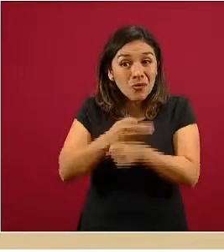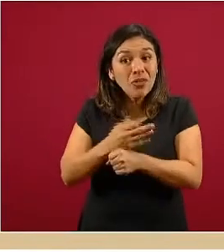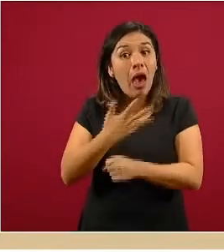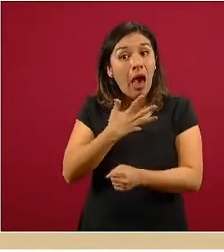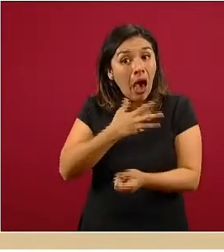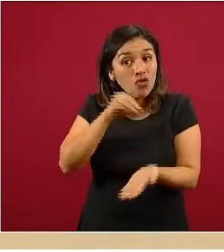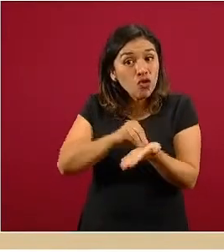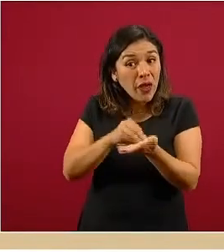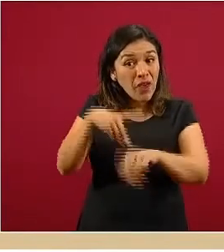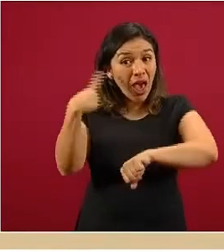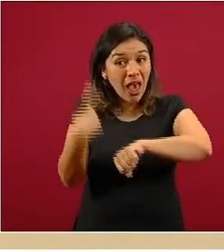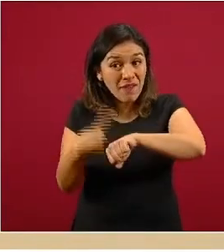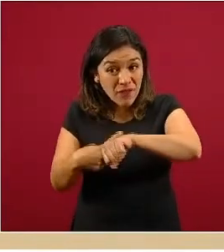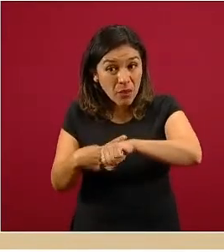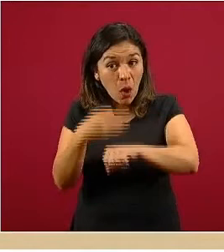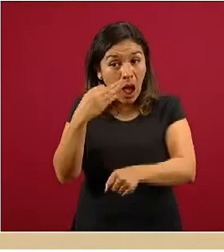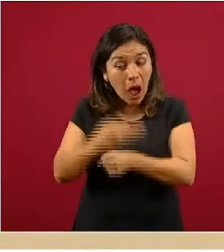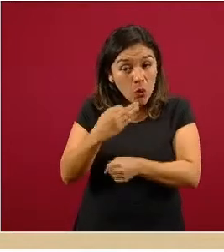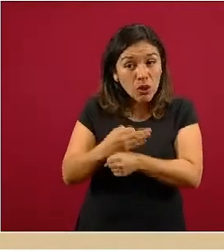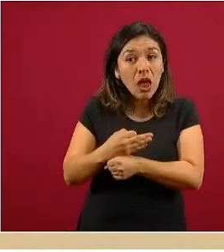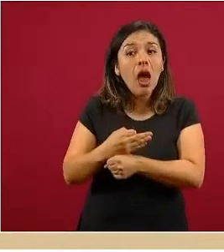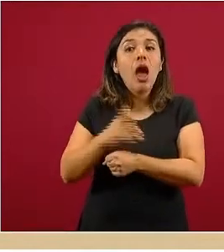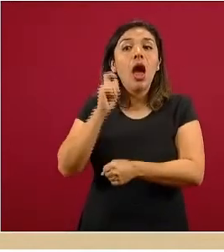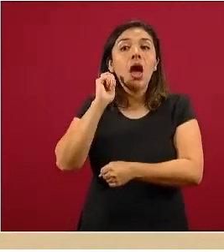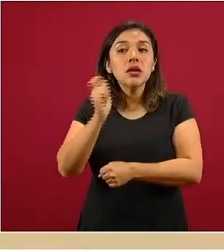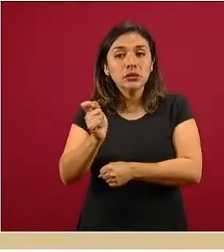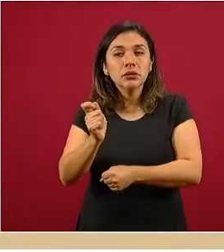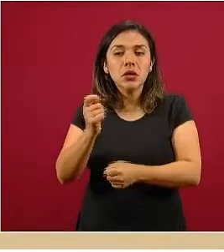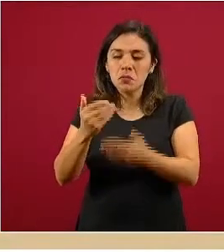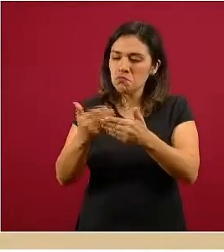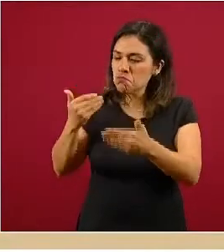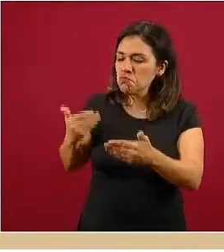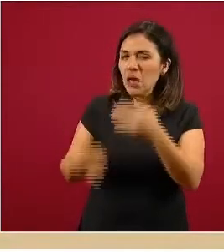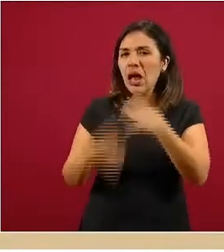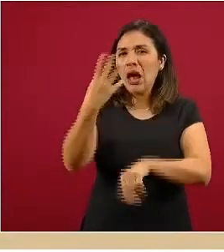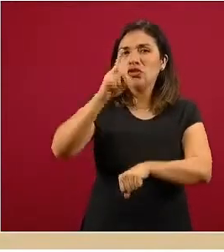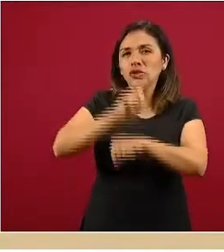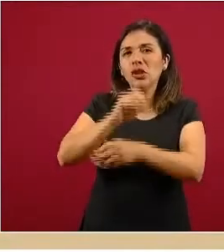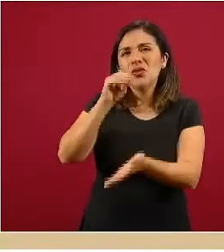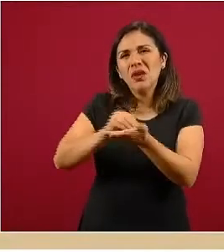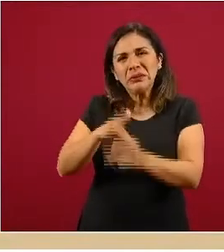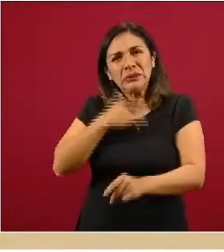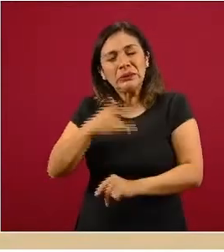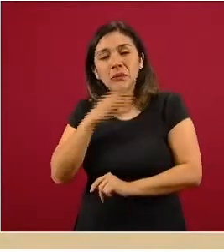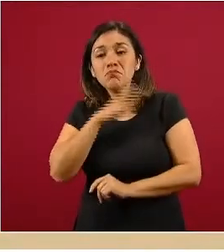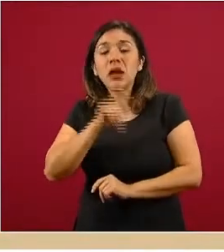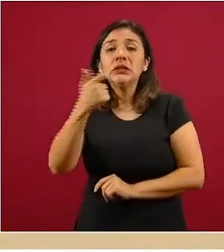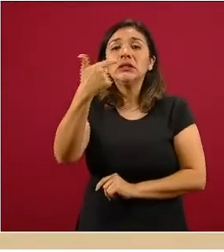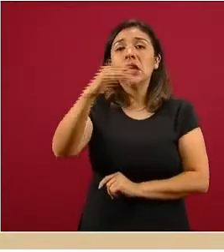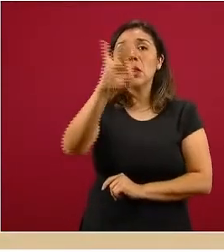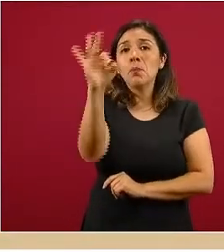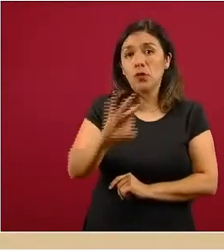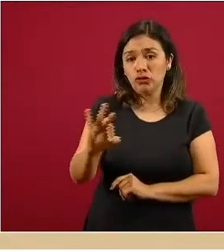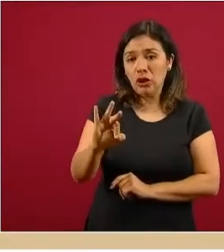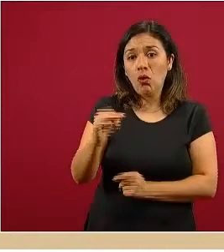de Enfermedades Respiratorias Agudas en México determina un porcentaje de